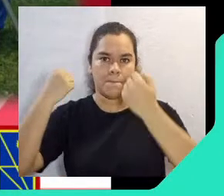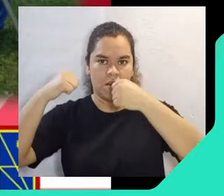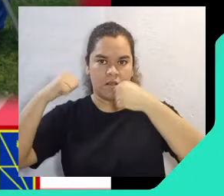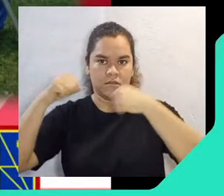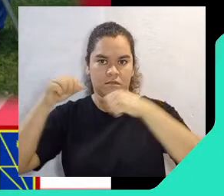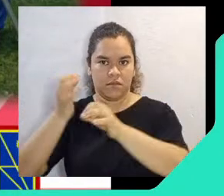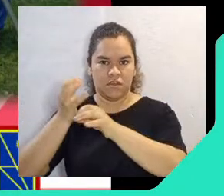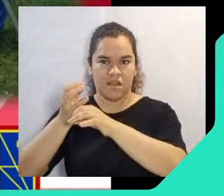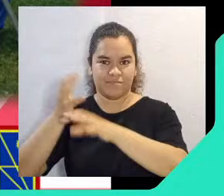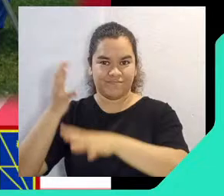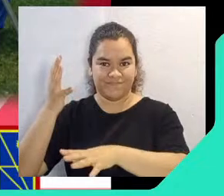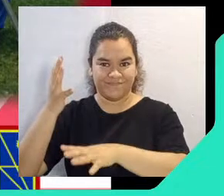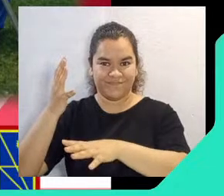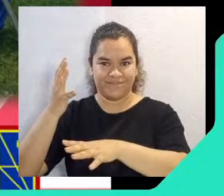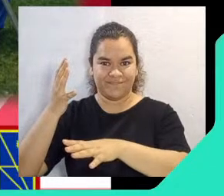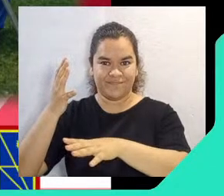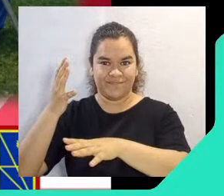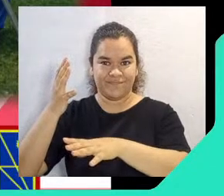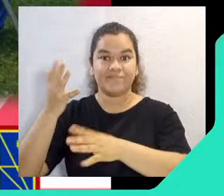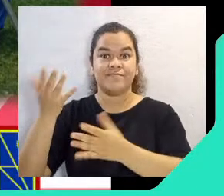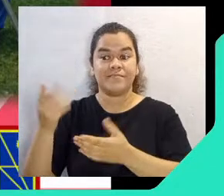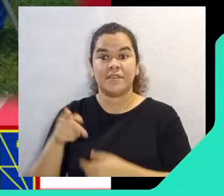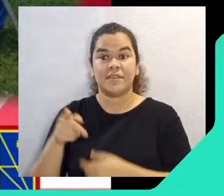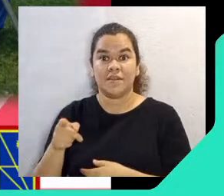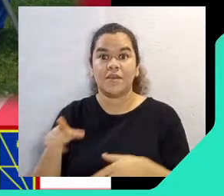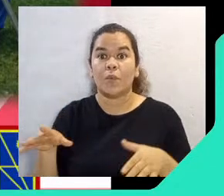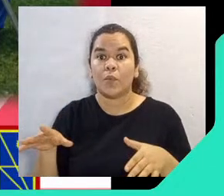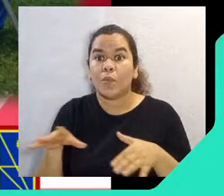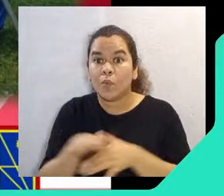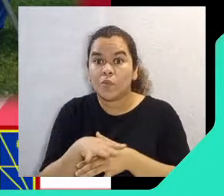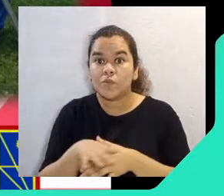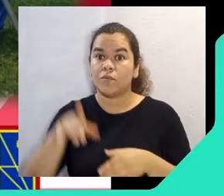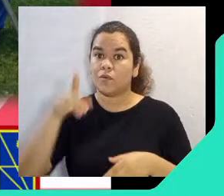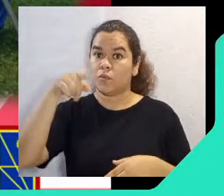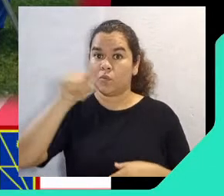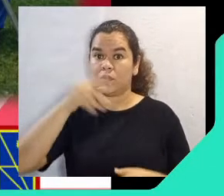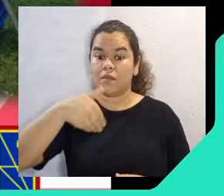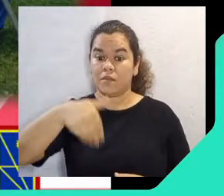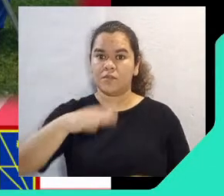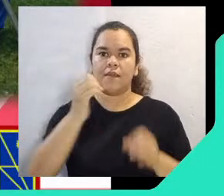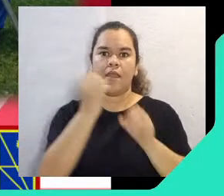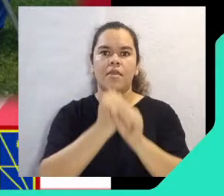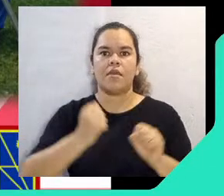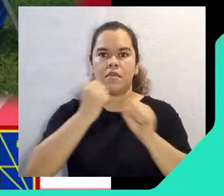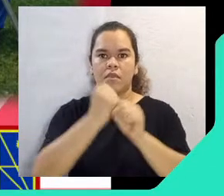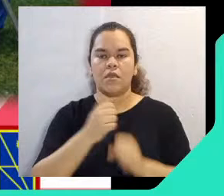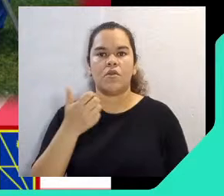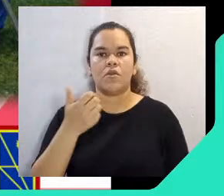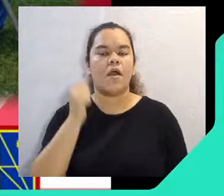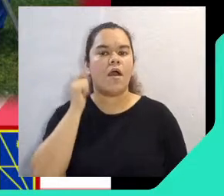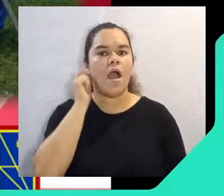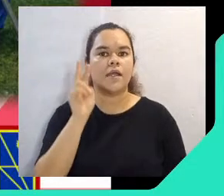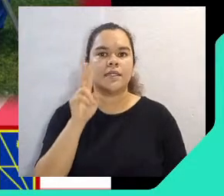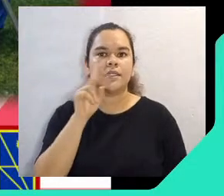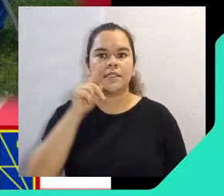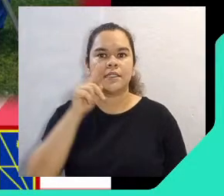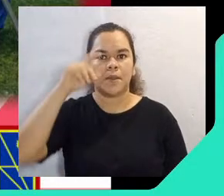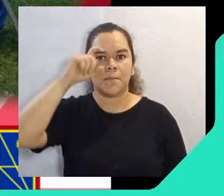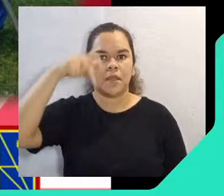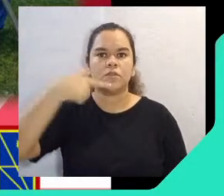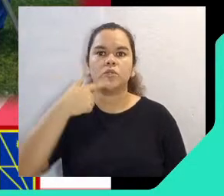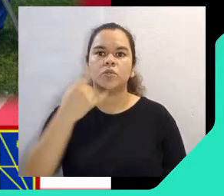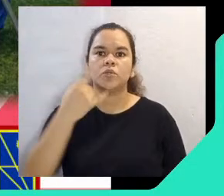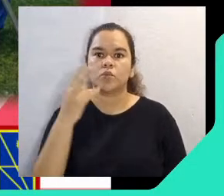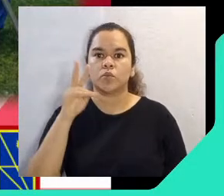es justamente para que ustedes, ya futuros ingenieros, que están en el último año de la carrera, puedan llegar